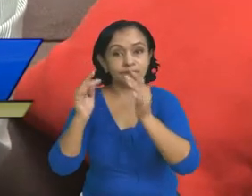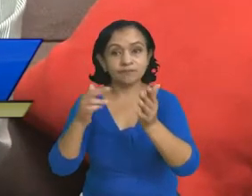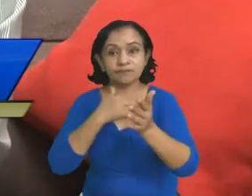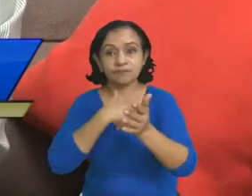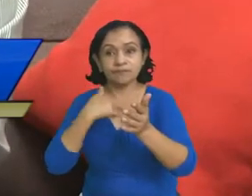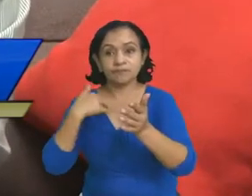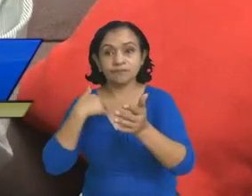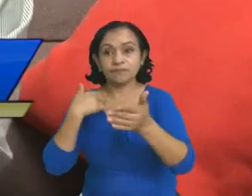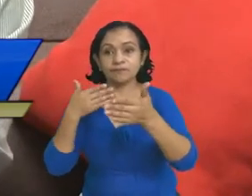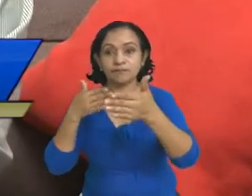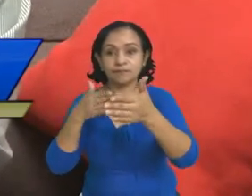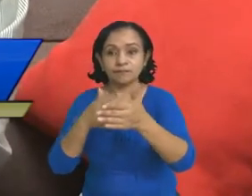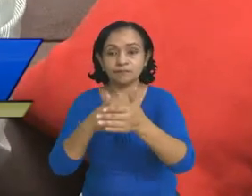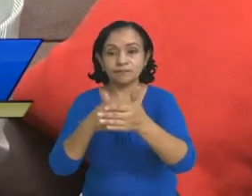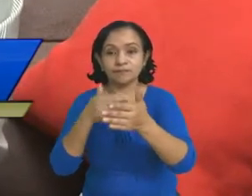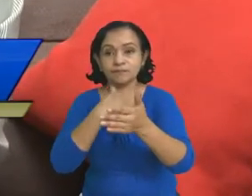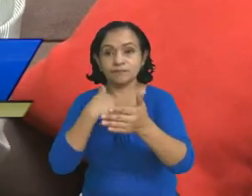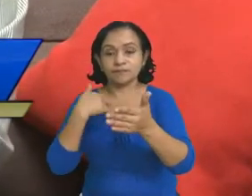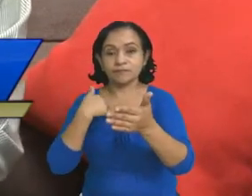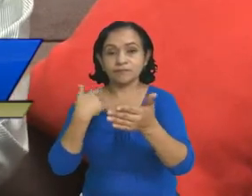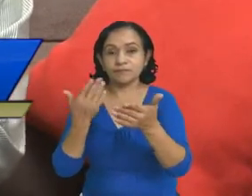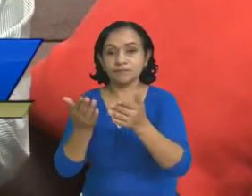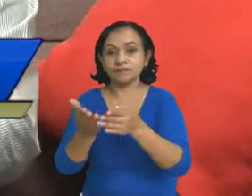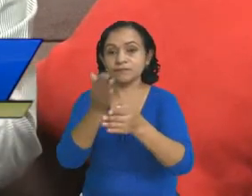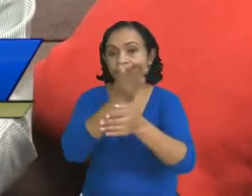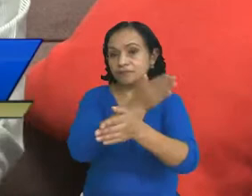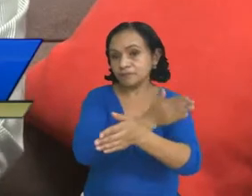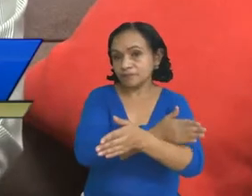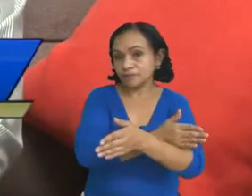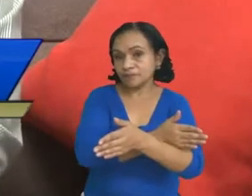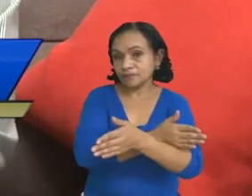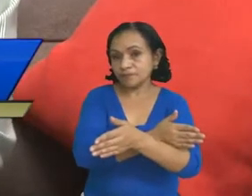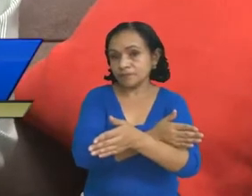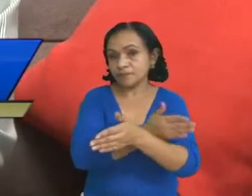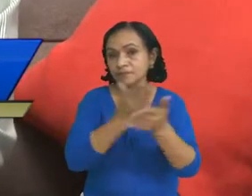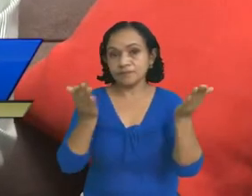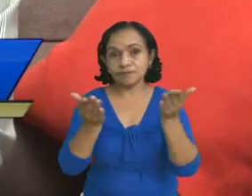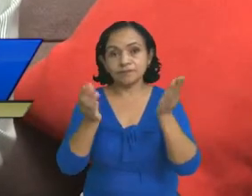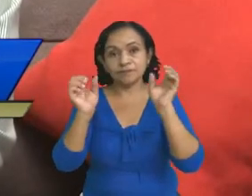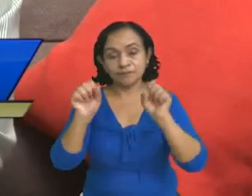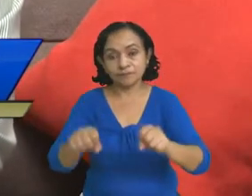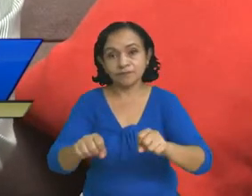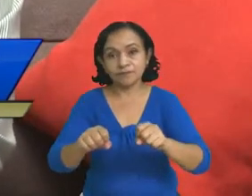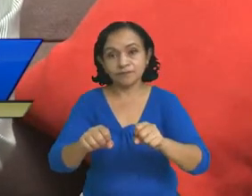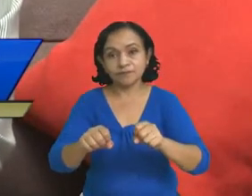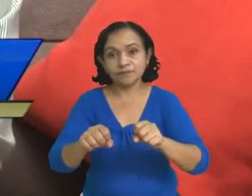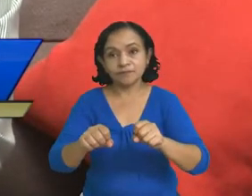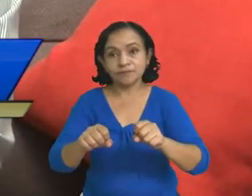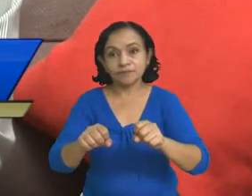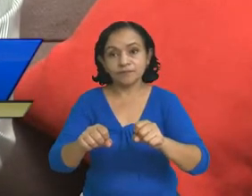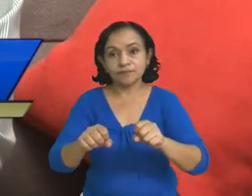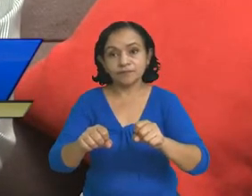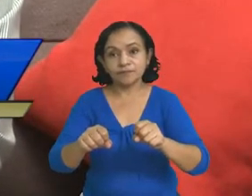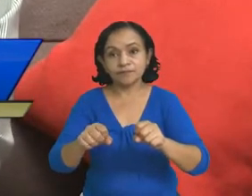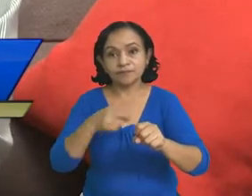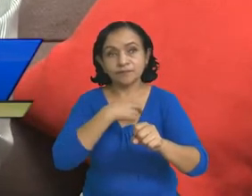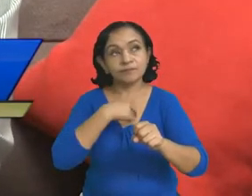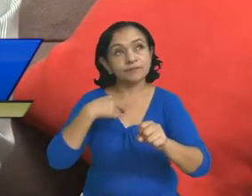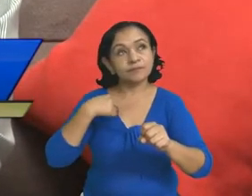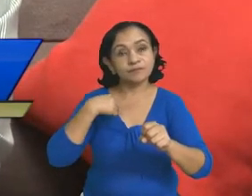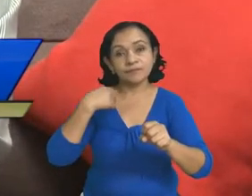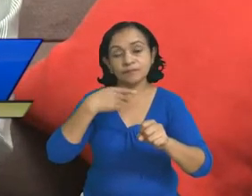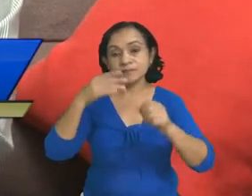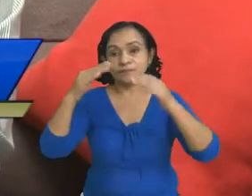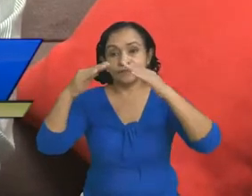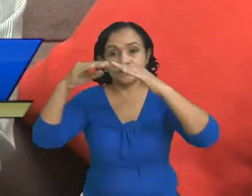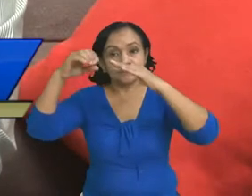hecho caminos y se han logrado llegar a comunidades que antes hubiera sido imposible que tuvieran energía